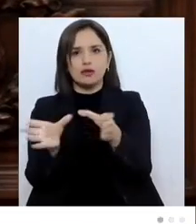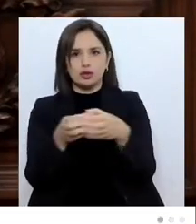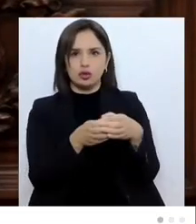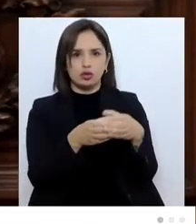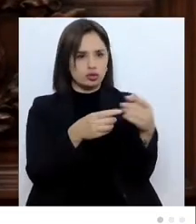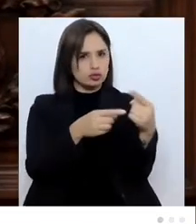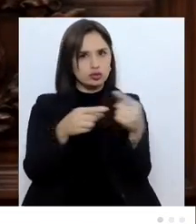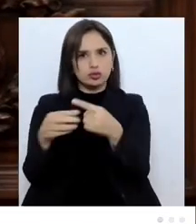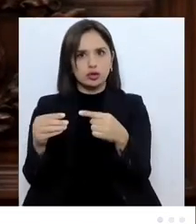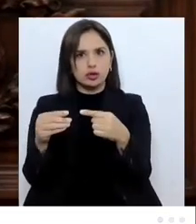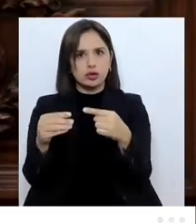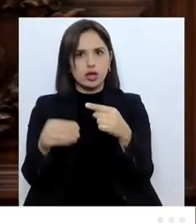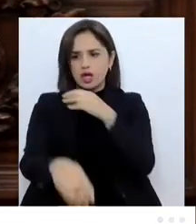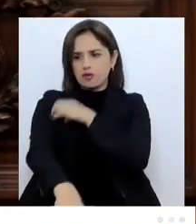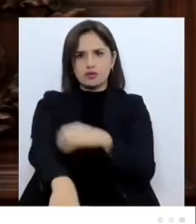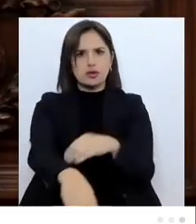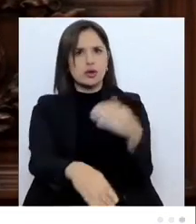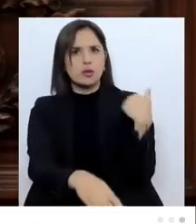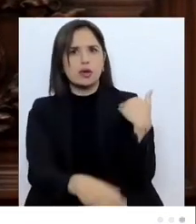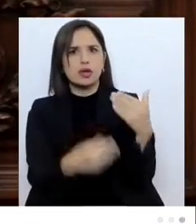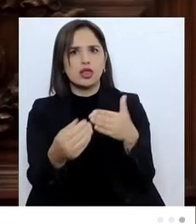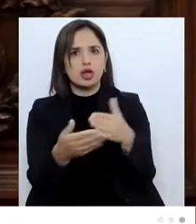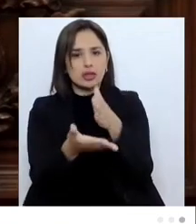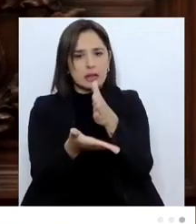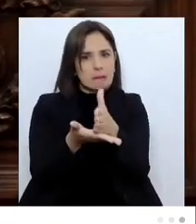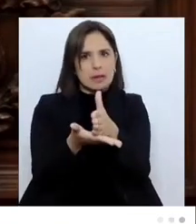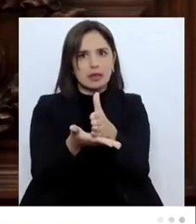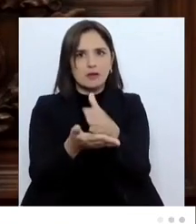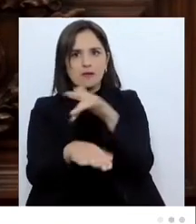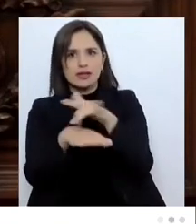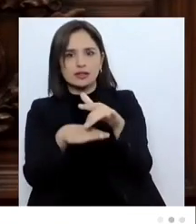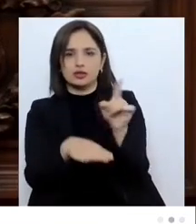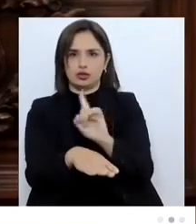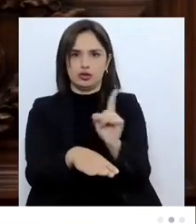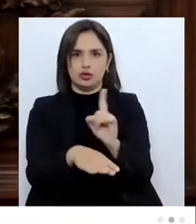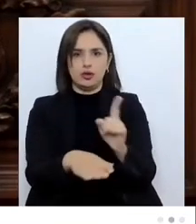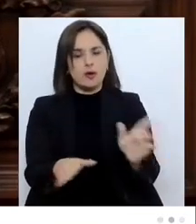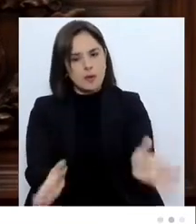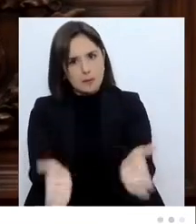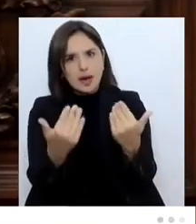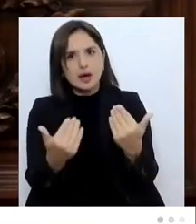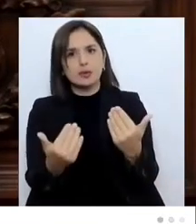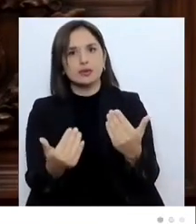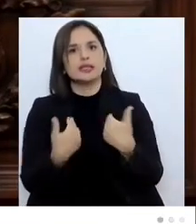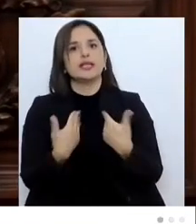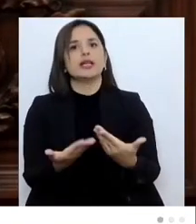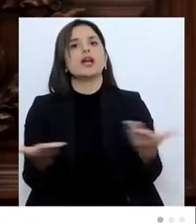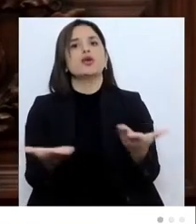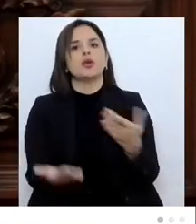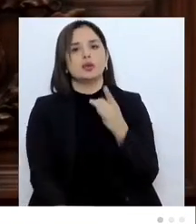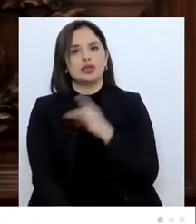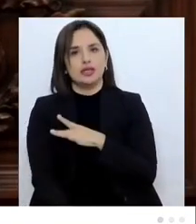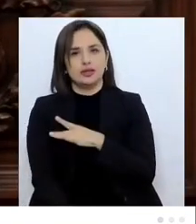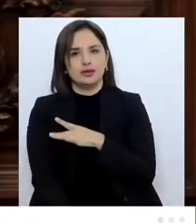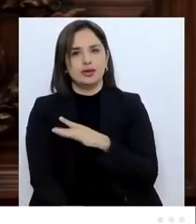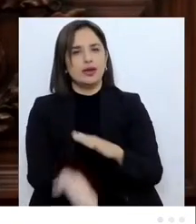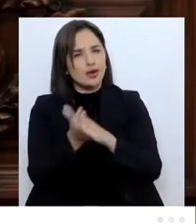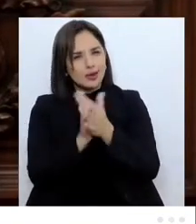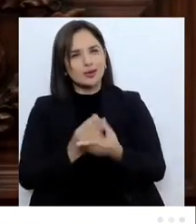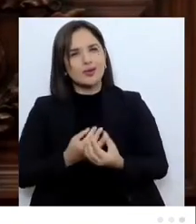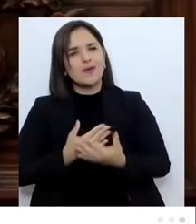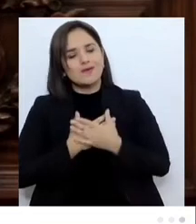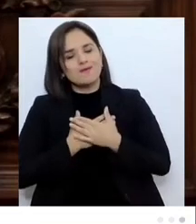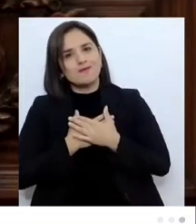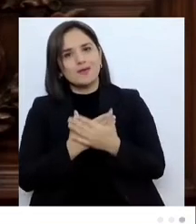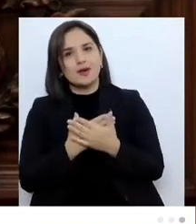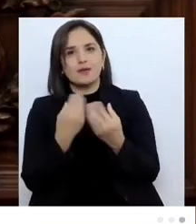a extremo, ninguna cosa en el medio, ningún vacío. Vamos a entregarnos como chilenos con todos nuestros buenos sentimientos y